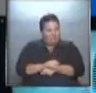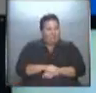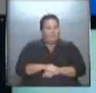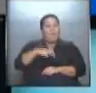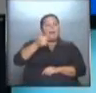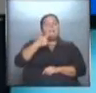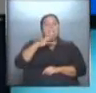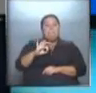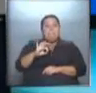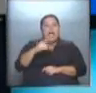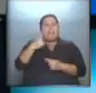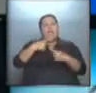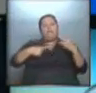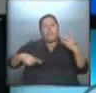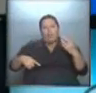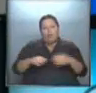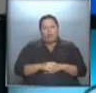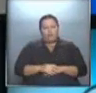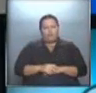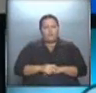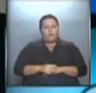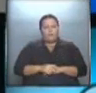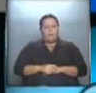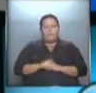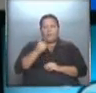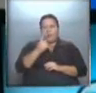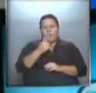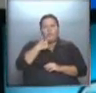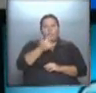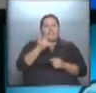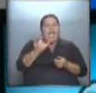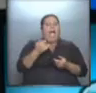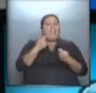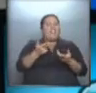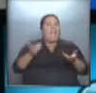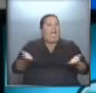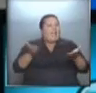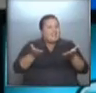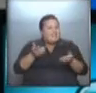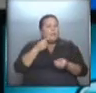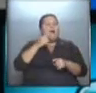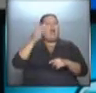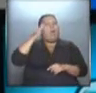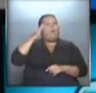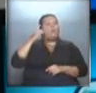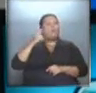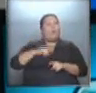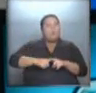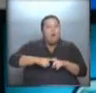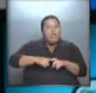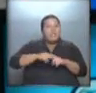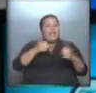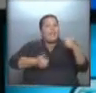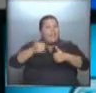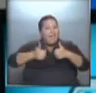las PASO, digamos, que tienen un montón de componentes, introducen incentivos para que las culturas políticas partidarias se